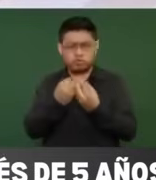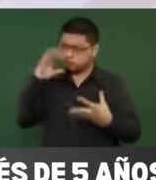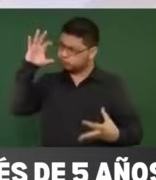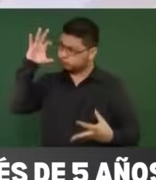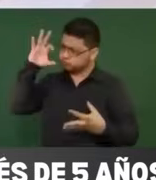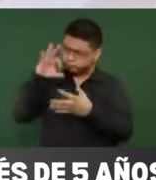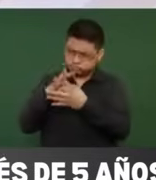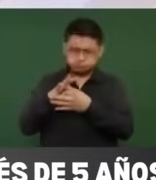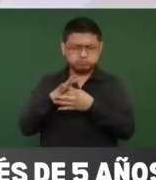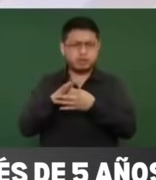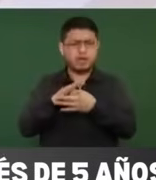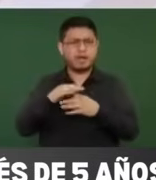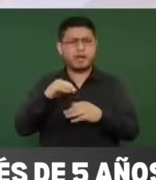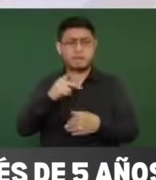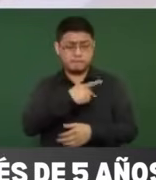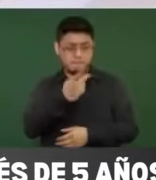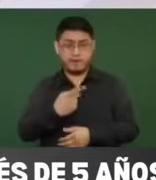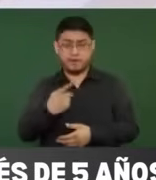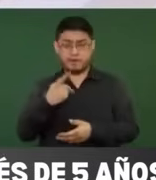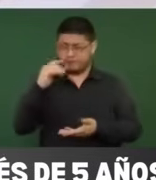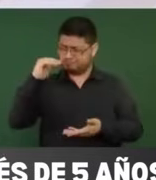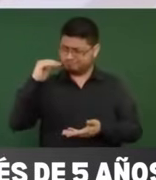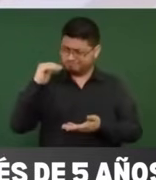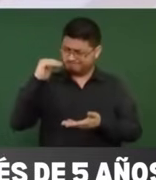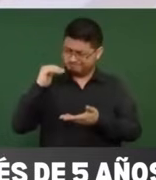reducir la pobreza.